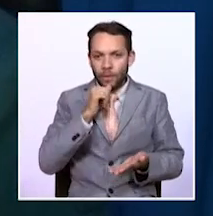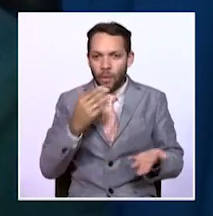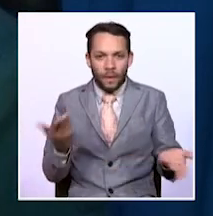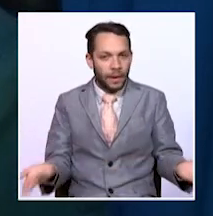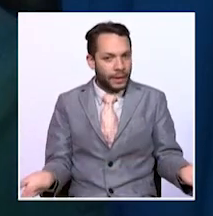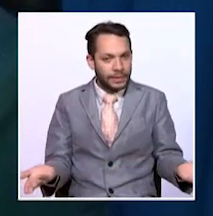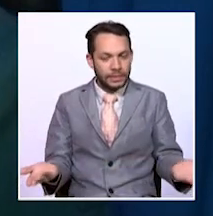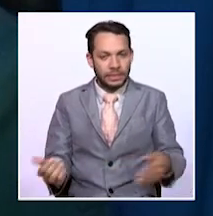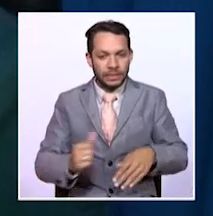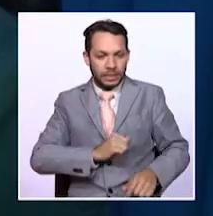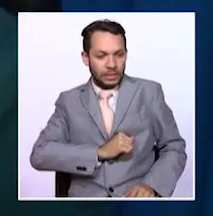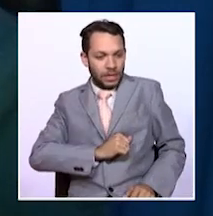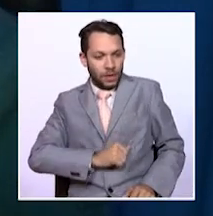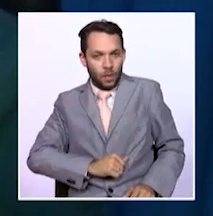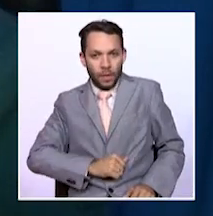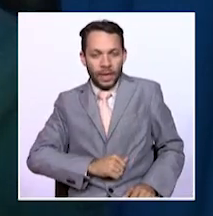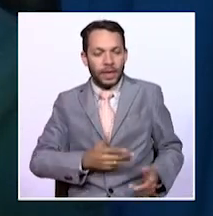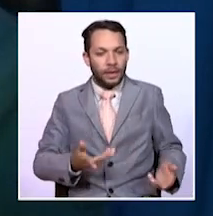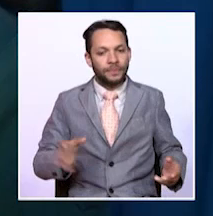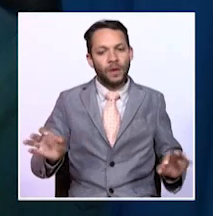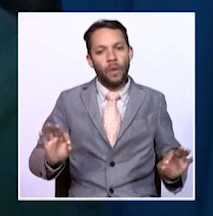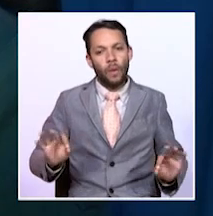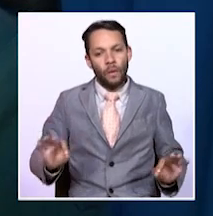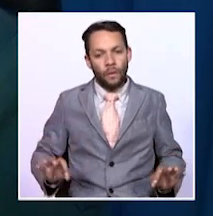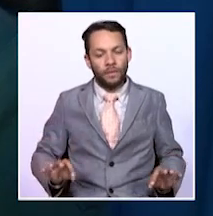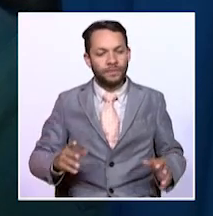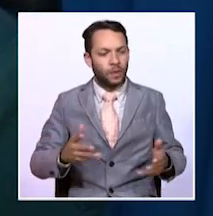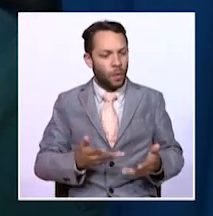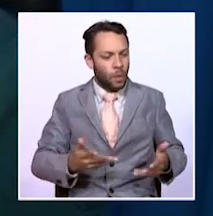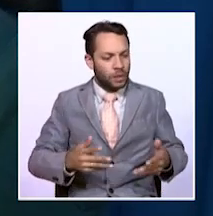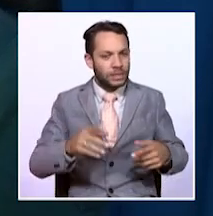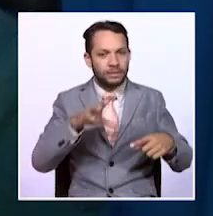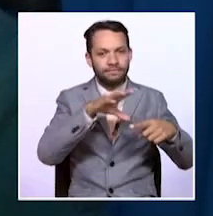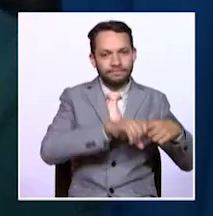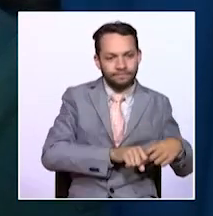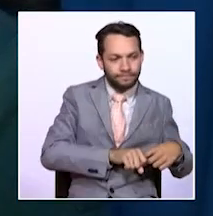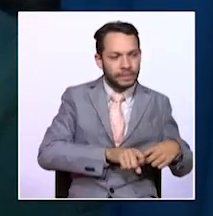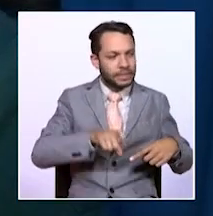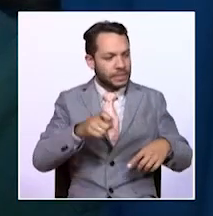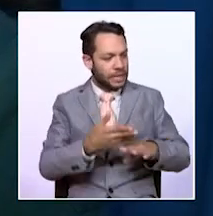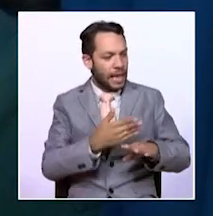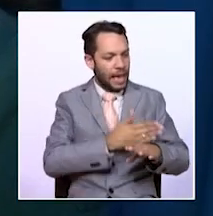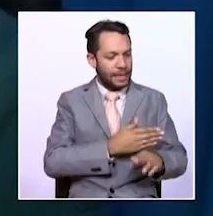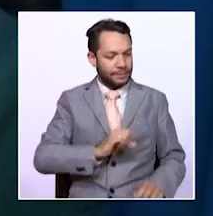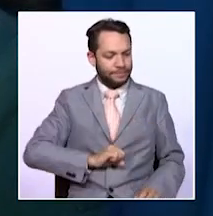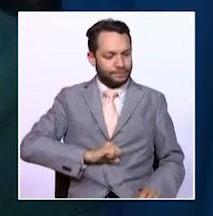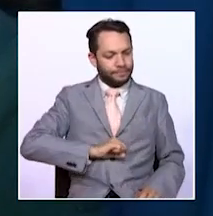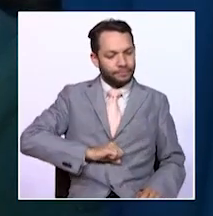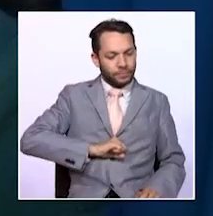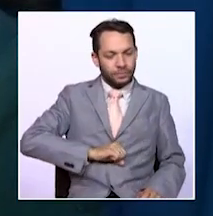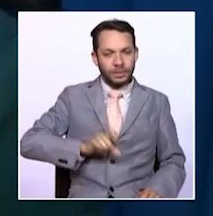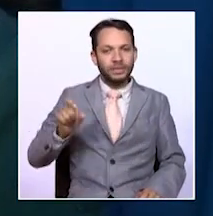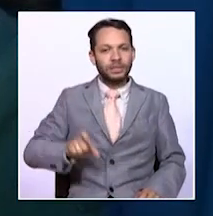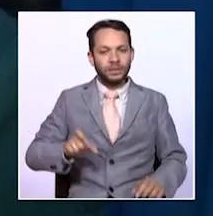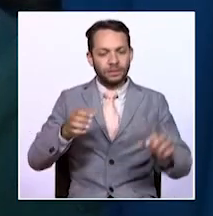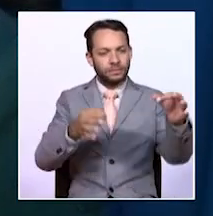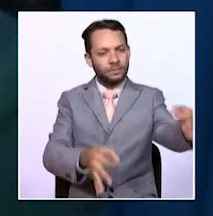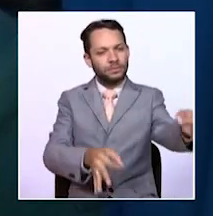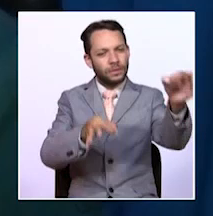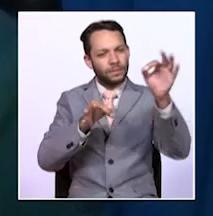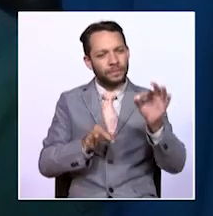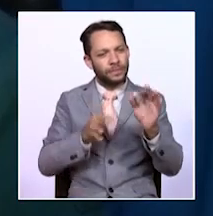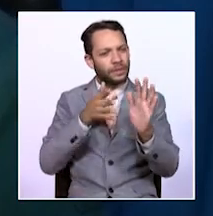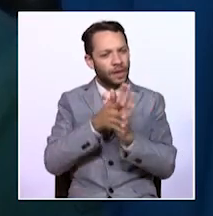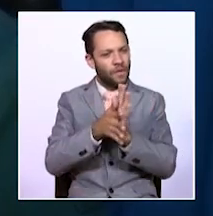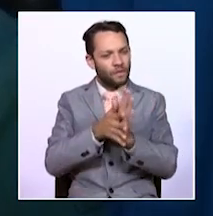es quirúrgica o si es salida del paciente sin antes haberse realizado una ecografía para tener una completa seguridad acerca